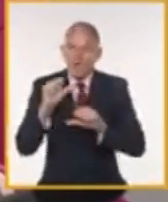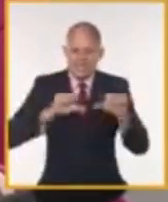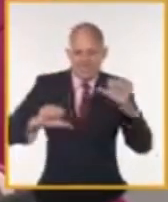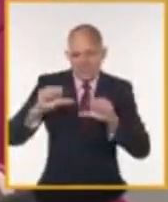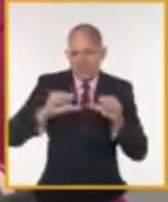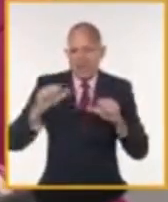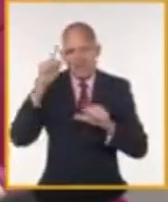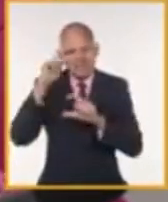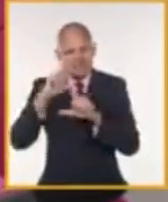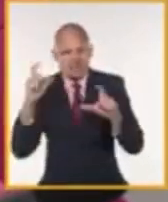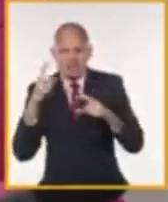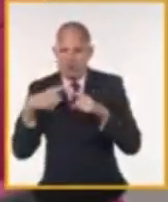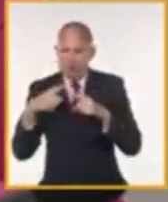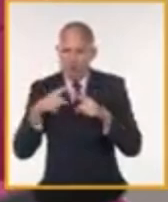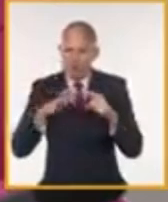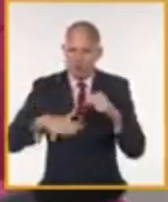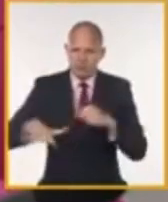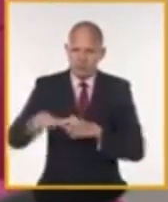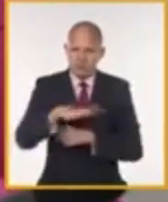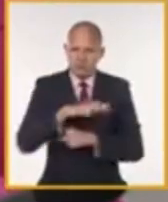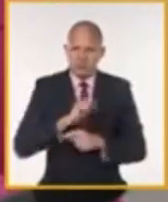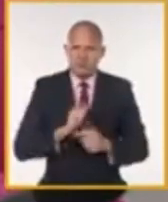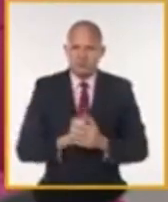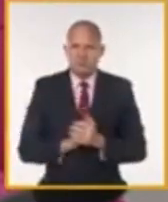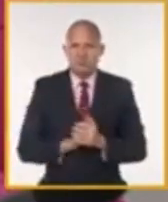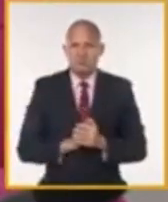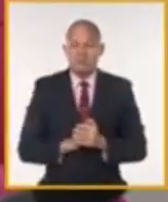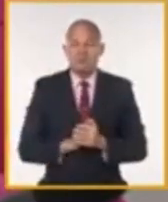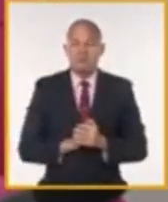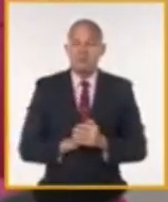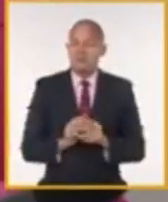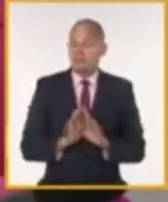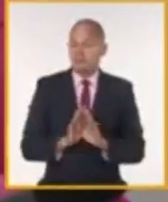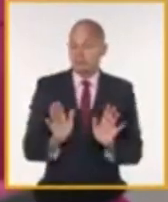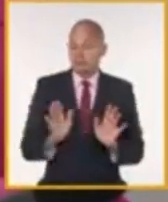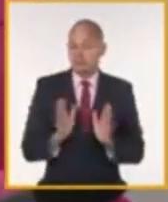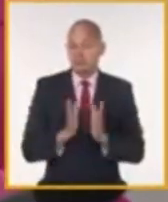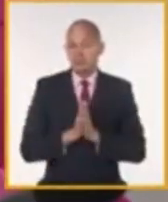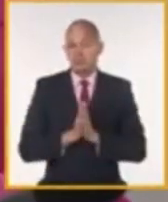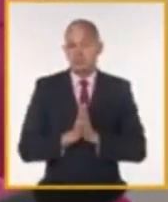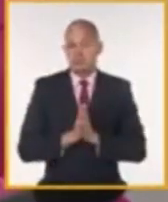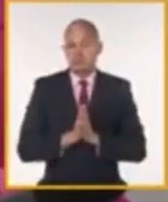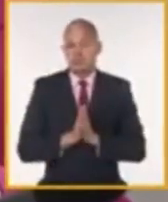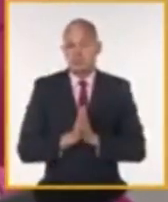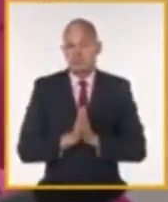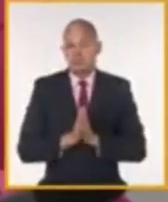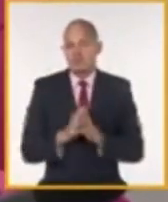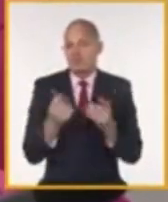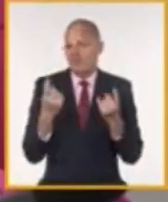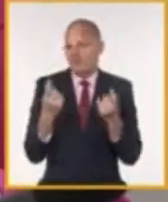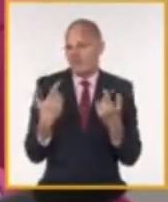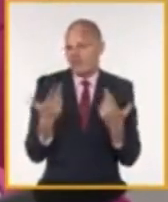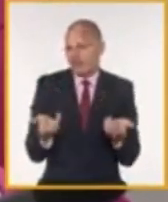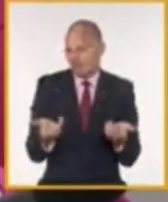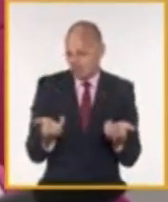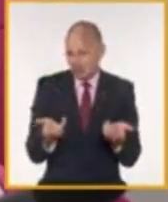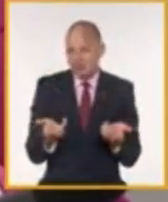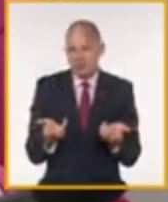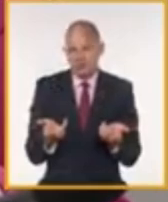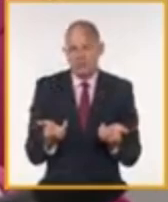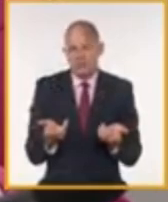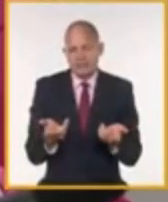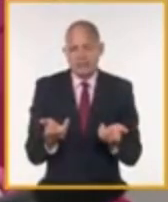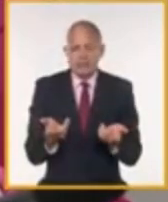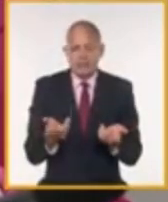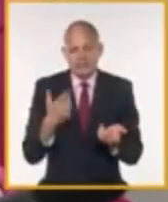ciencia. Sin lugar a duda, la poder aprovechar la oportunidad que